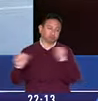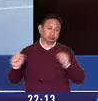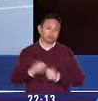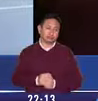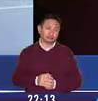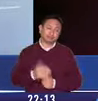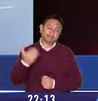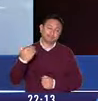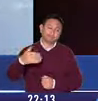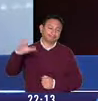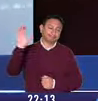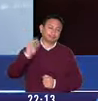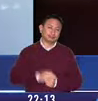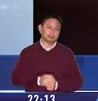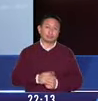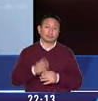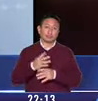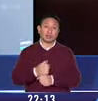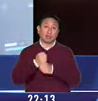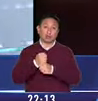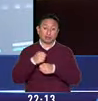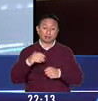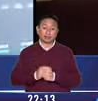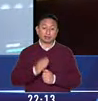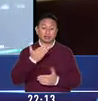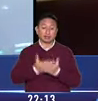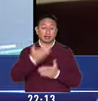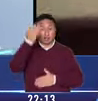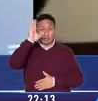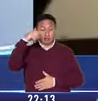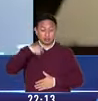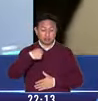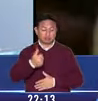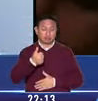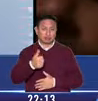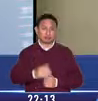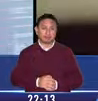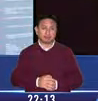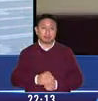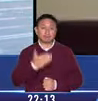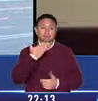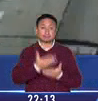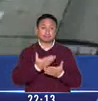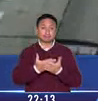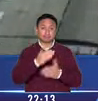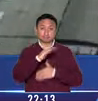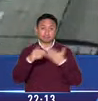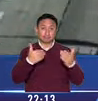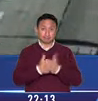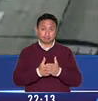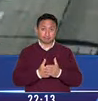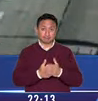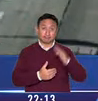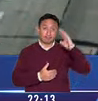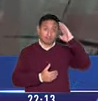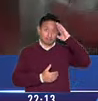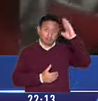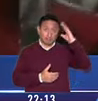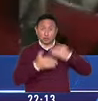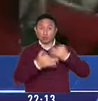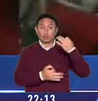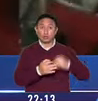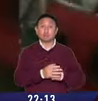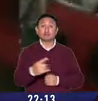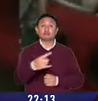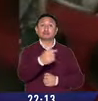bueno, eso se recupera, ¿sí? Gracias a Dios estamos bien, ¿sí? Un abrazo para todos. Según la policía judicial, el